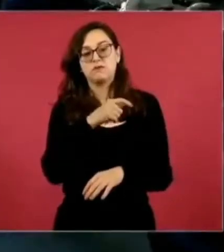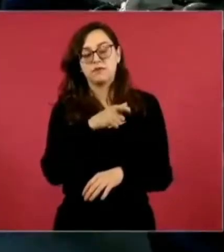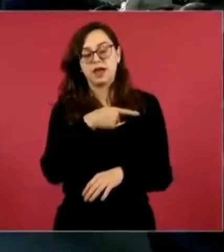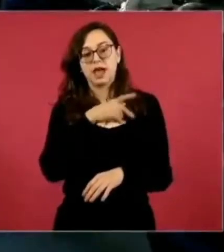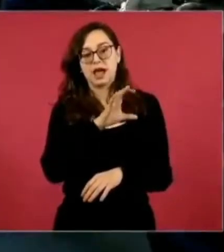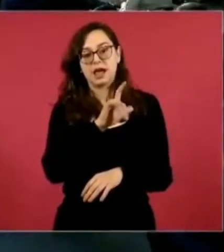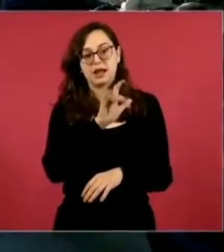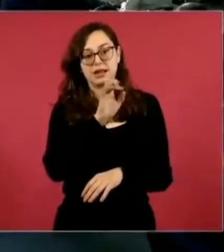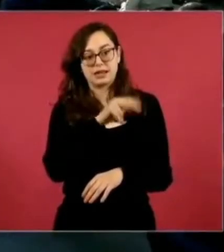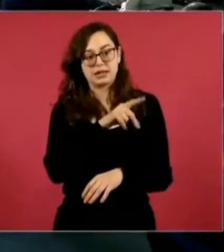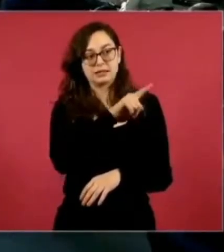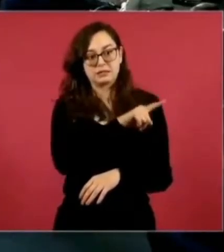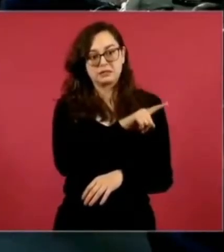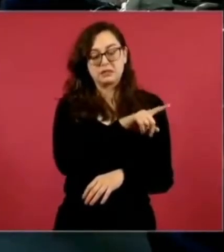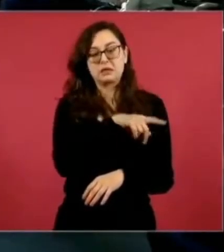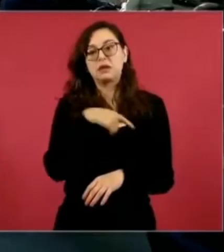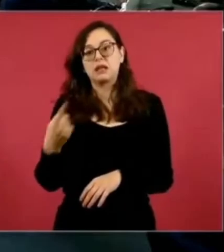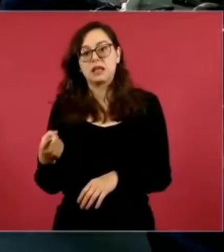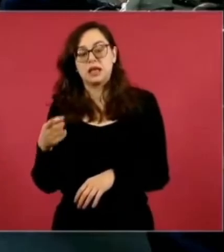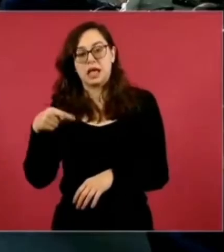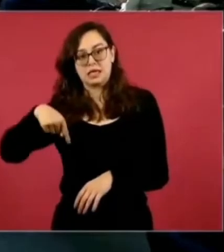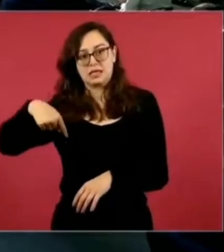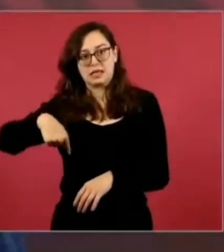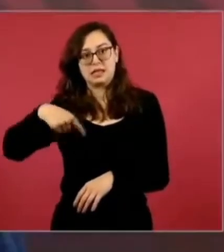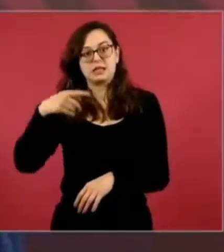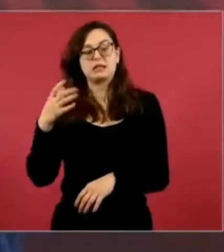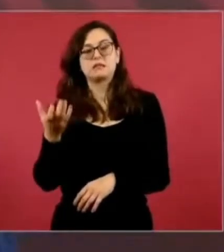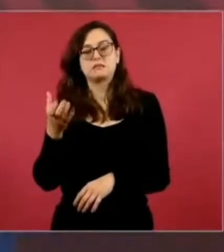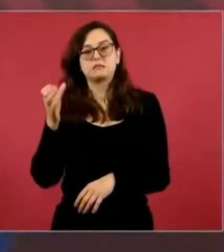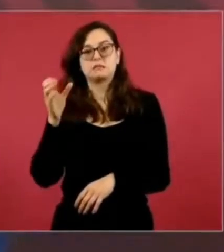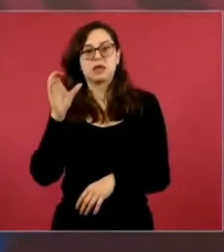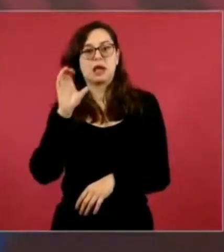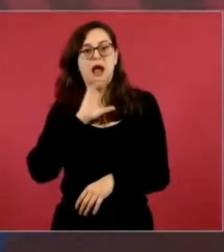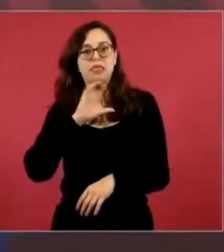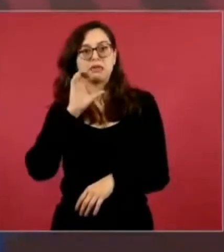se entendió con el general Cárdenas, con la expropiación,